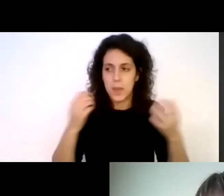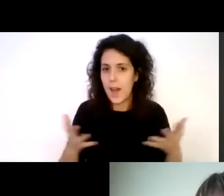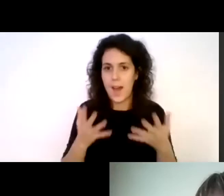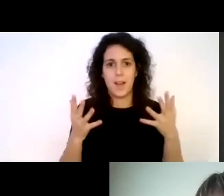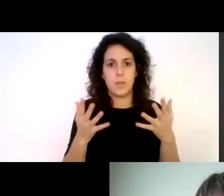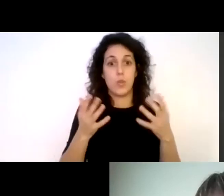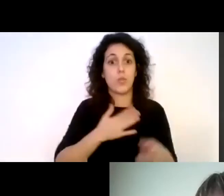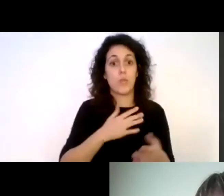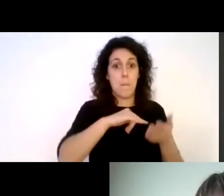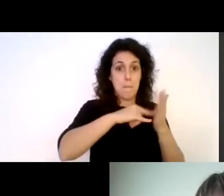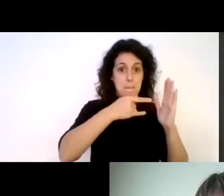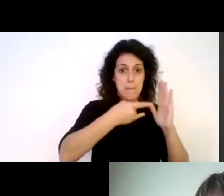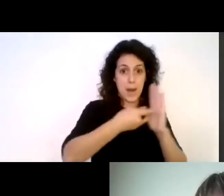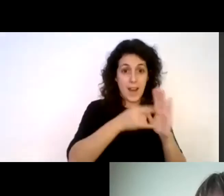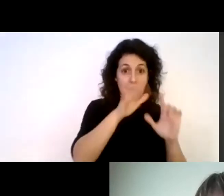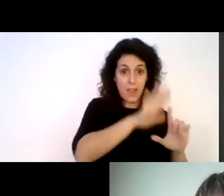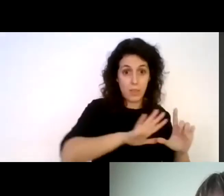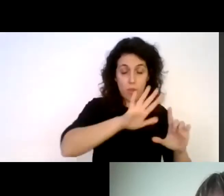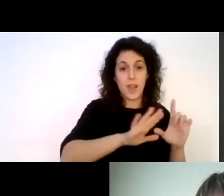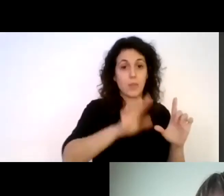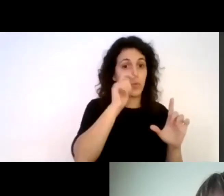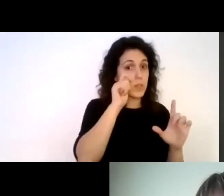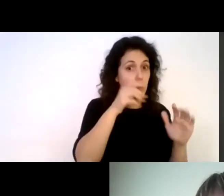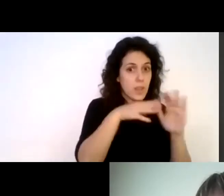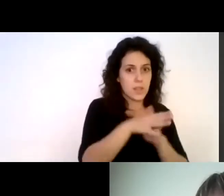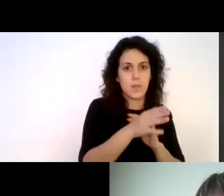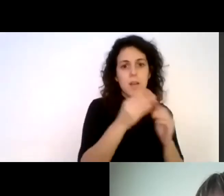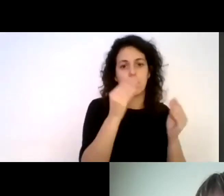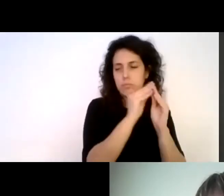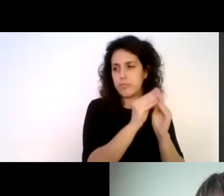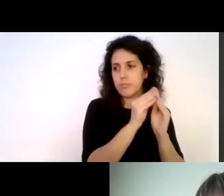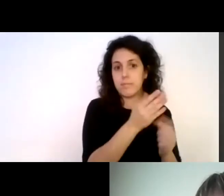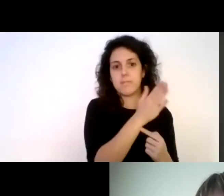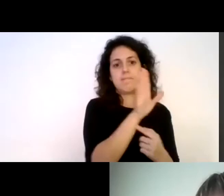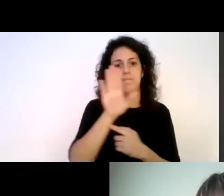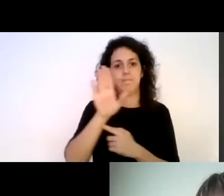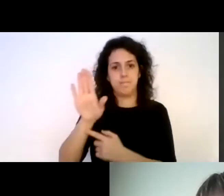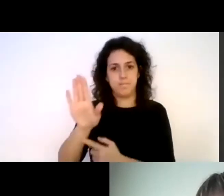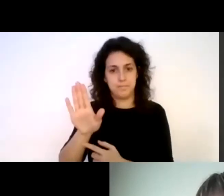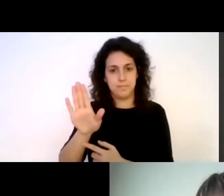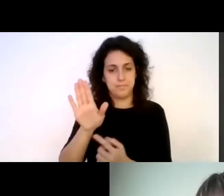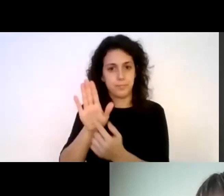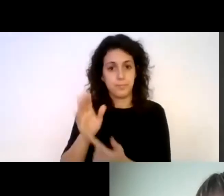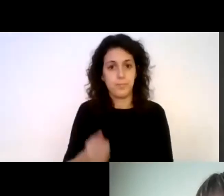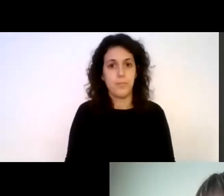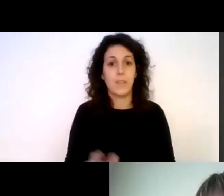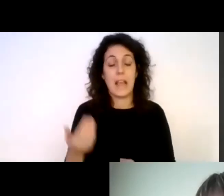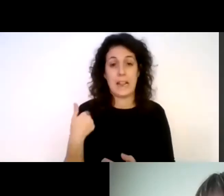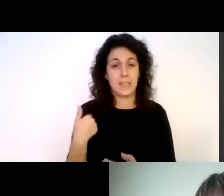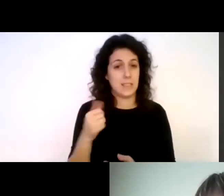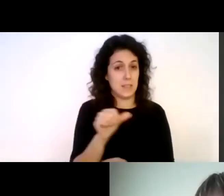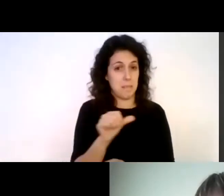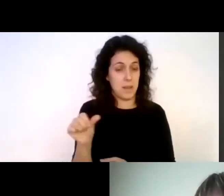plan nacional de turismo accesible. Y bueno, hace unas semanas publicaron ya